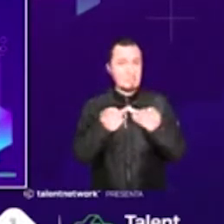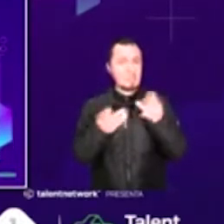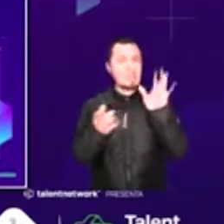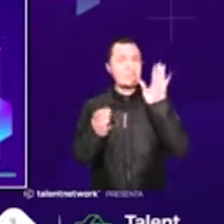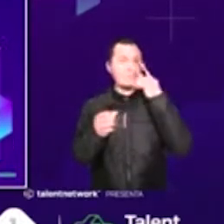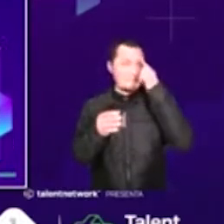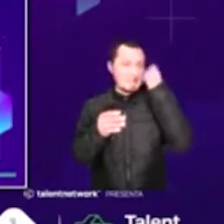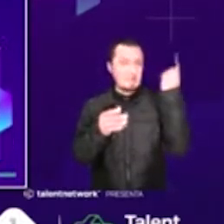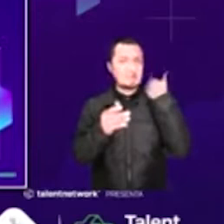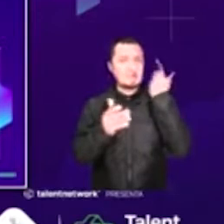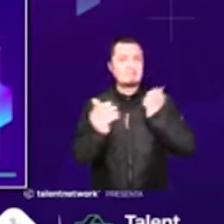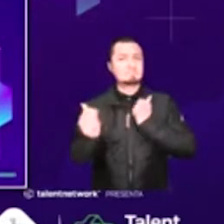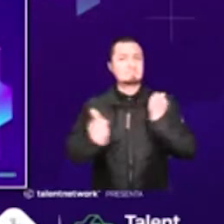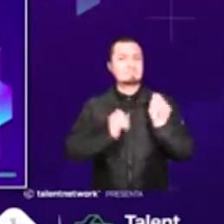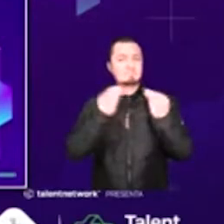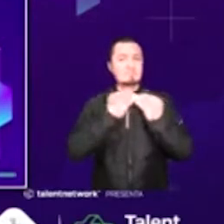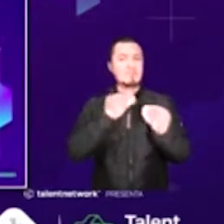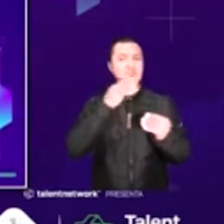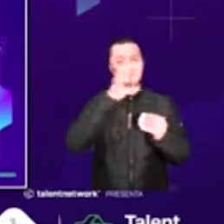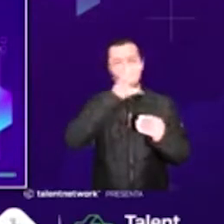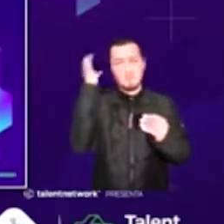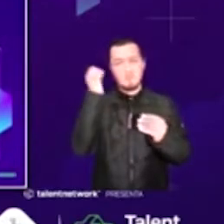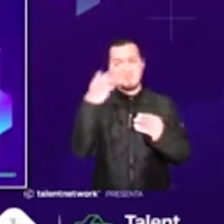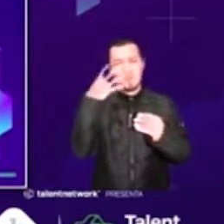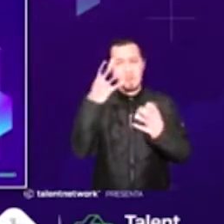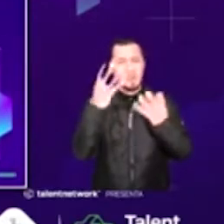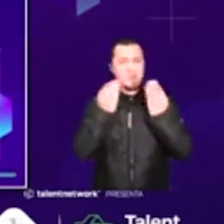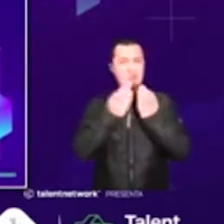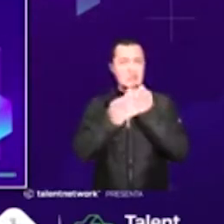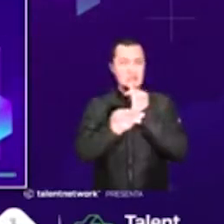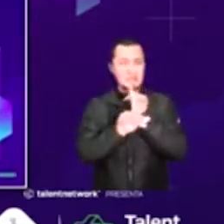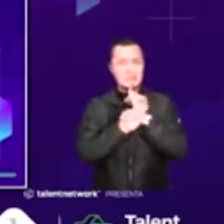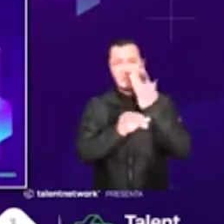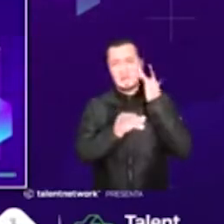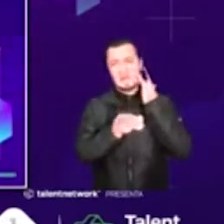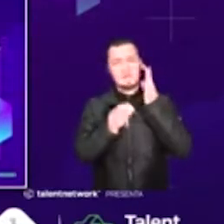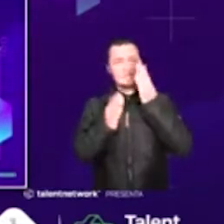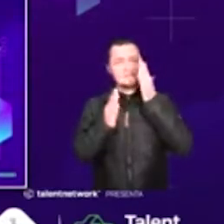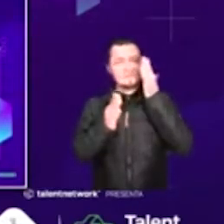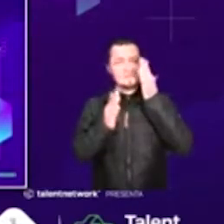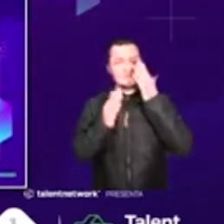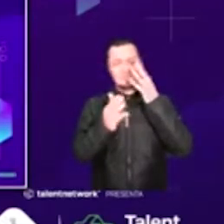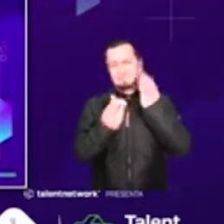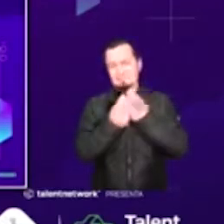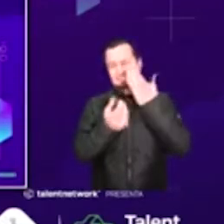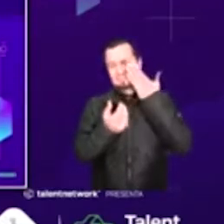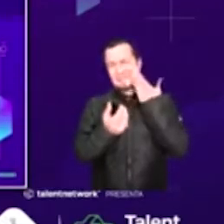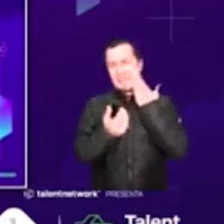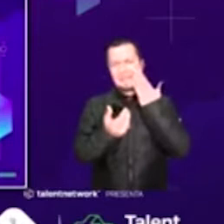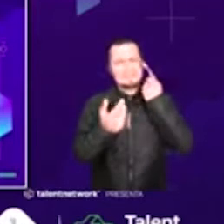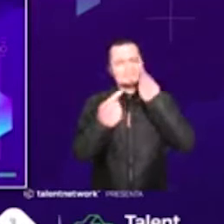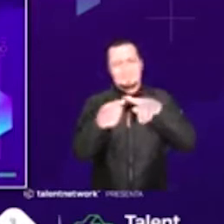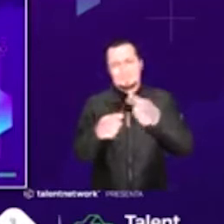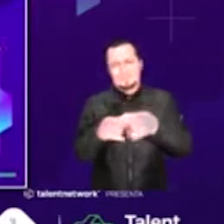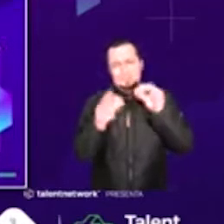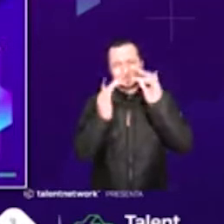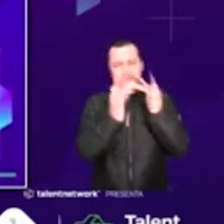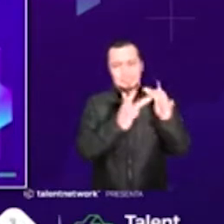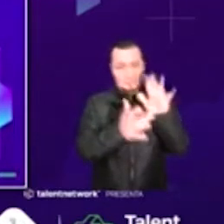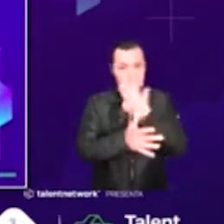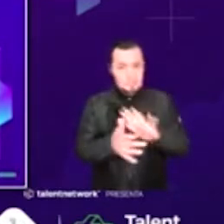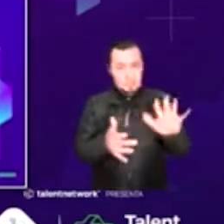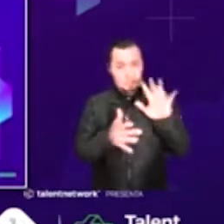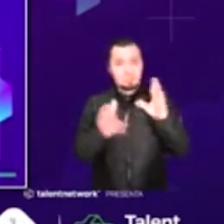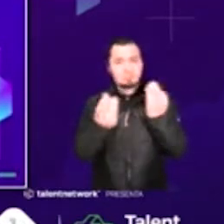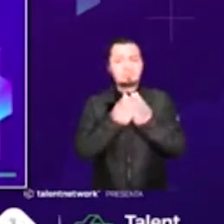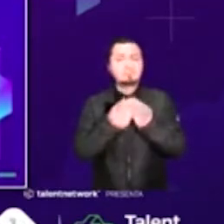rápidamente con tu foto tus intereses tus redes sociales y puedes empezar a conocer a otros participantes del evento y en este momento empezar